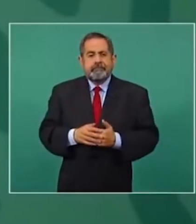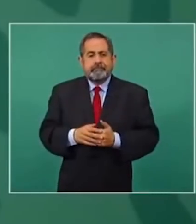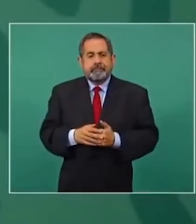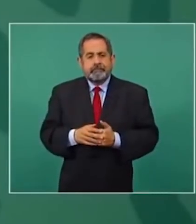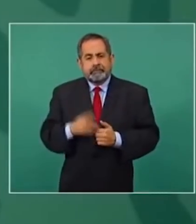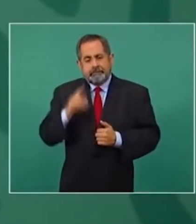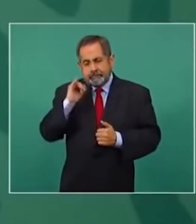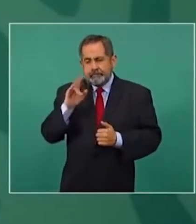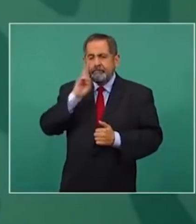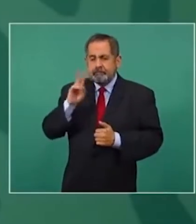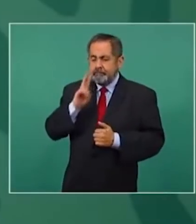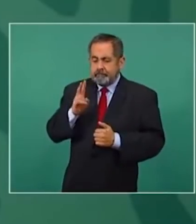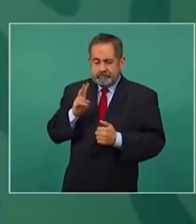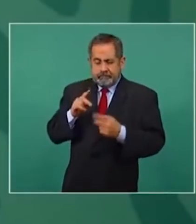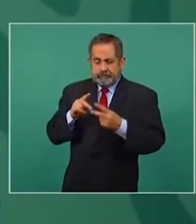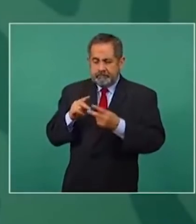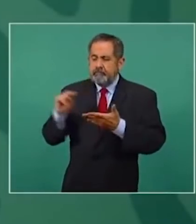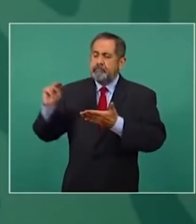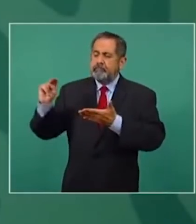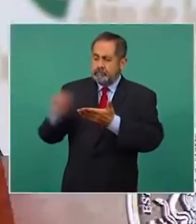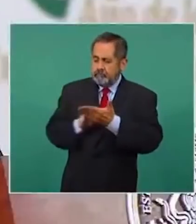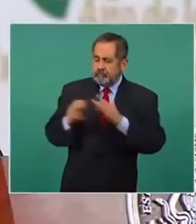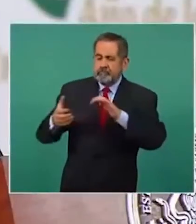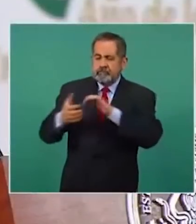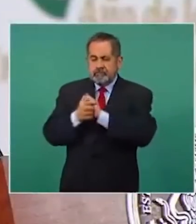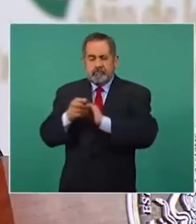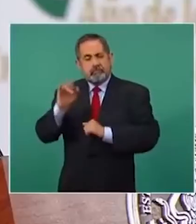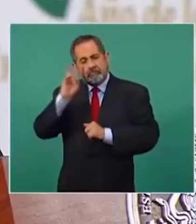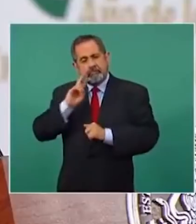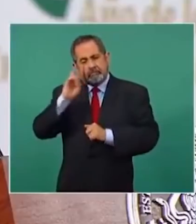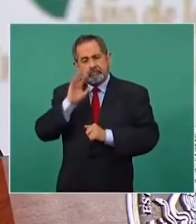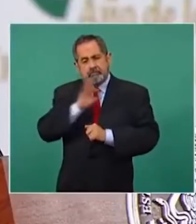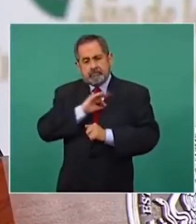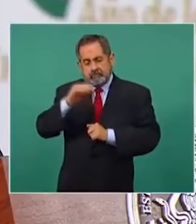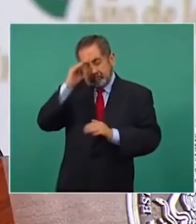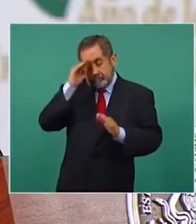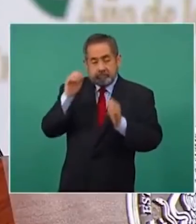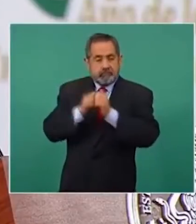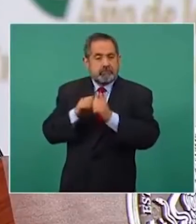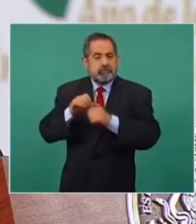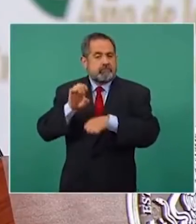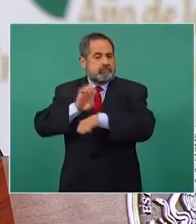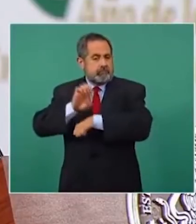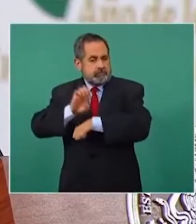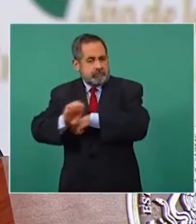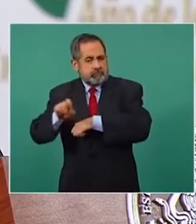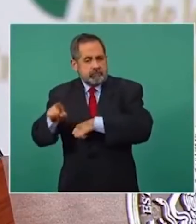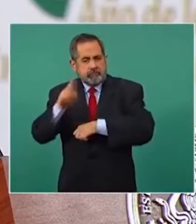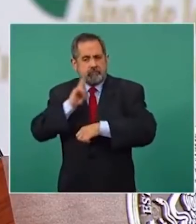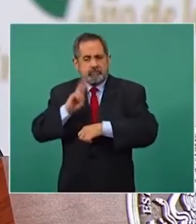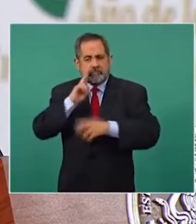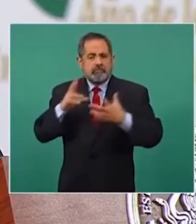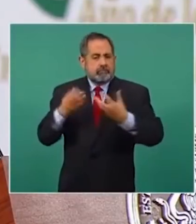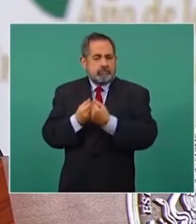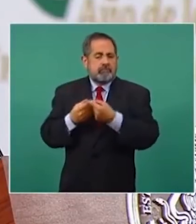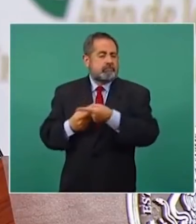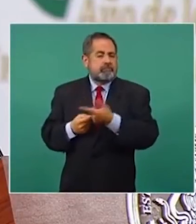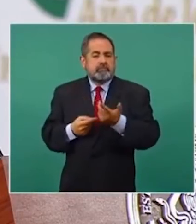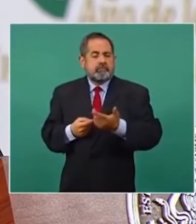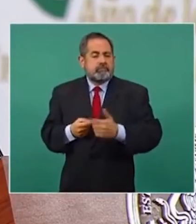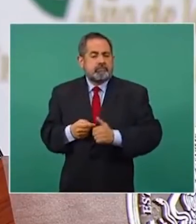de que sí podamos firmar el acuerdo con Ecuador, pues porque